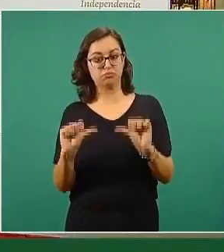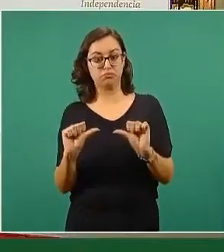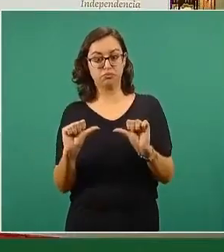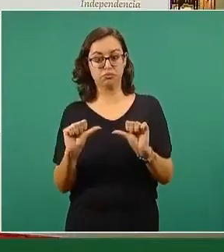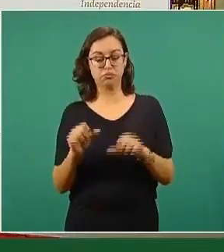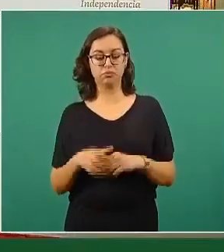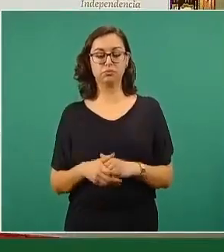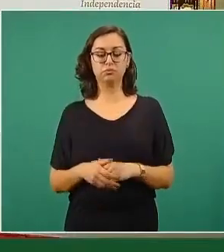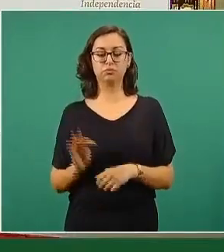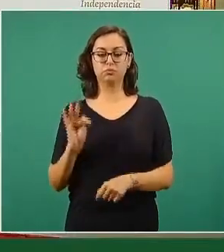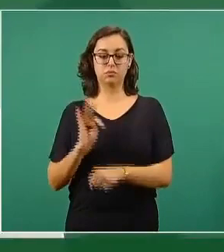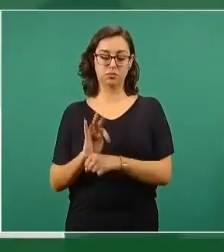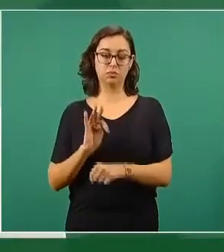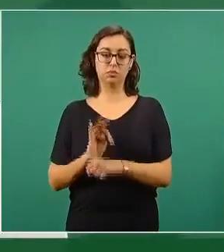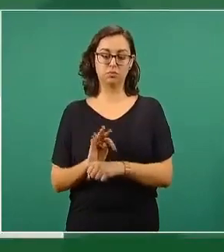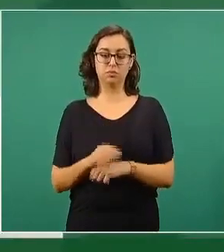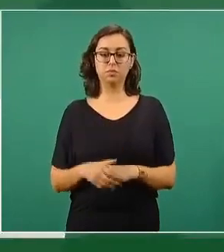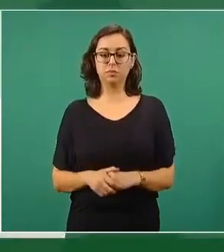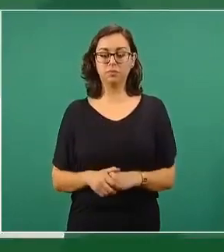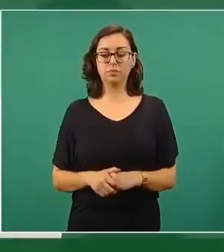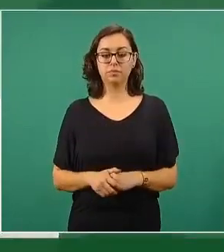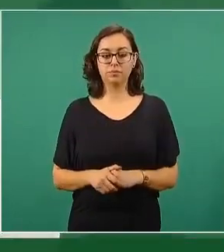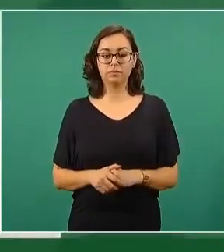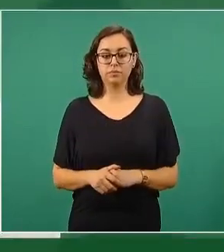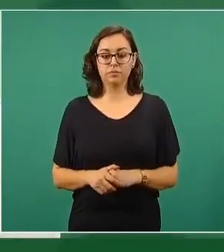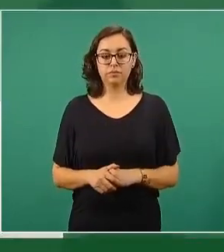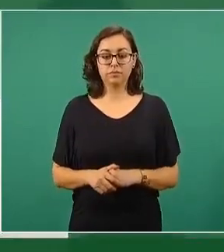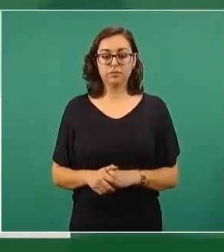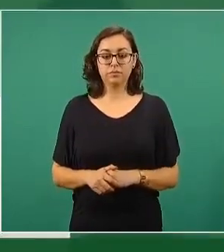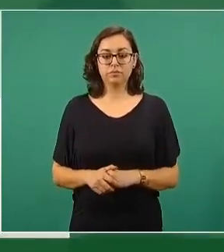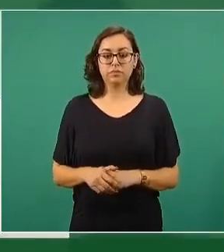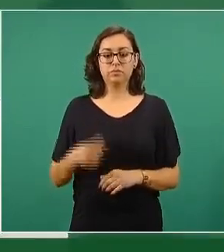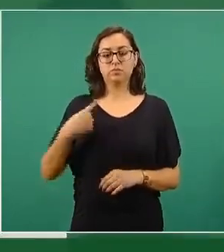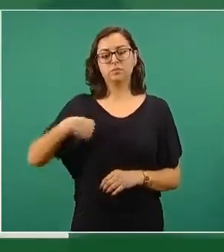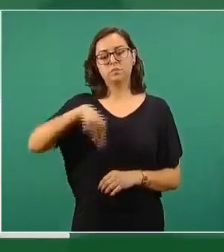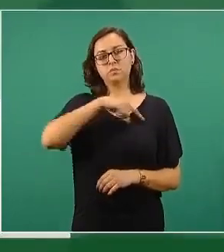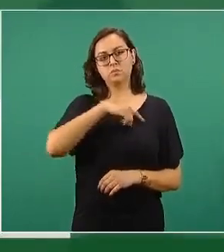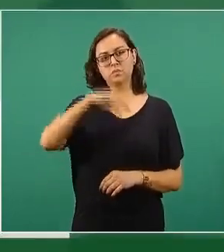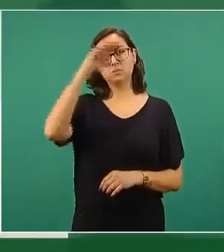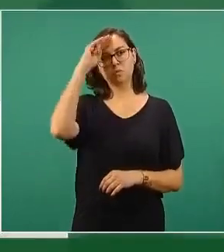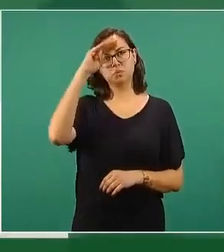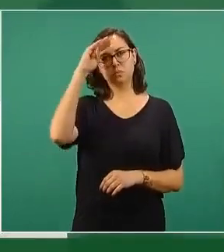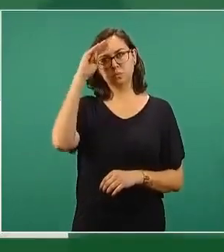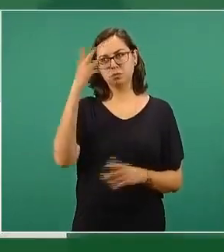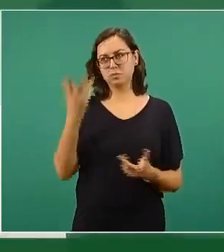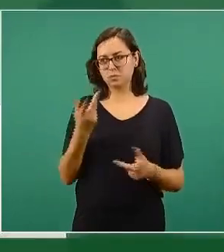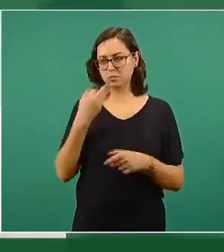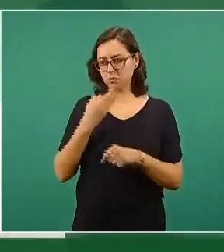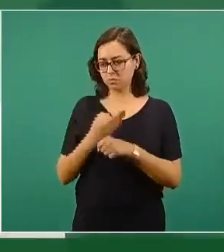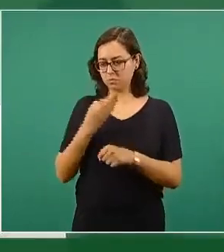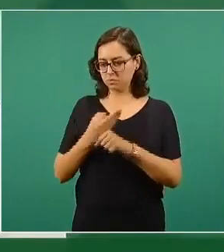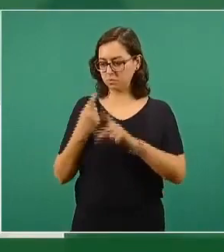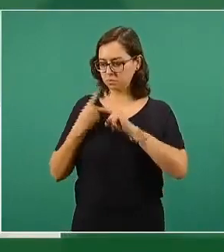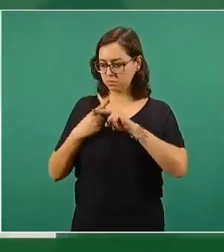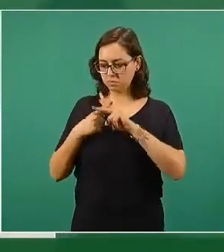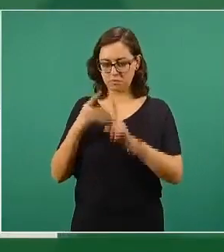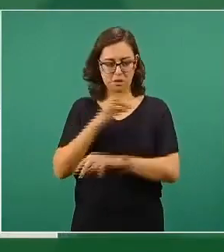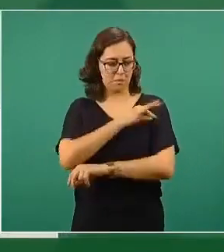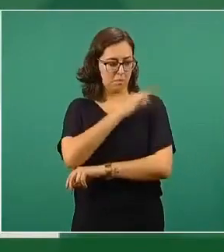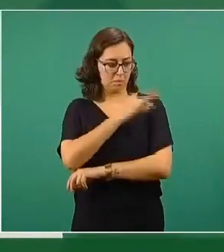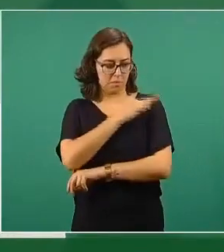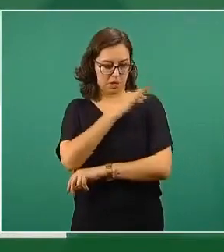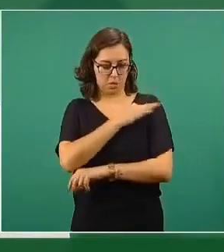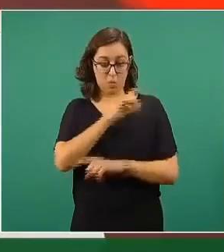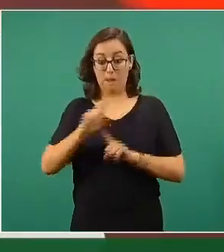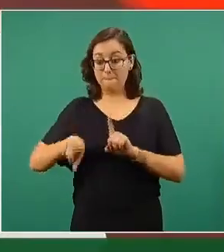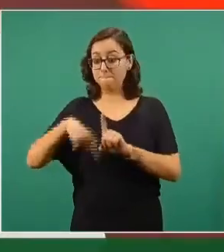está protegido de manera completa. Hemos calculado, de acuerdo al ritmo esperado de la vacunación y la cantidad de